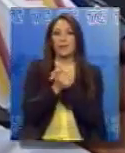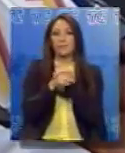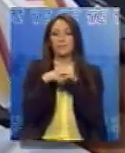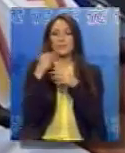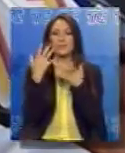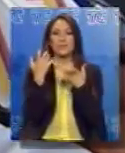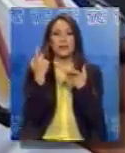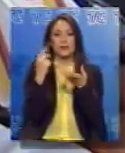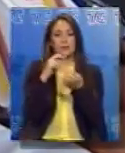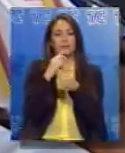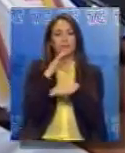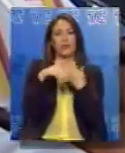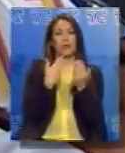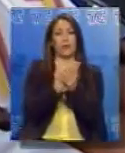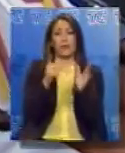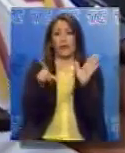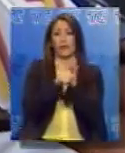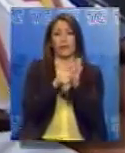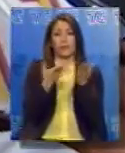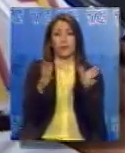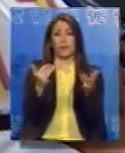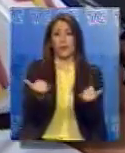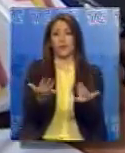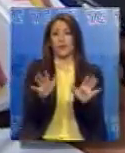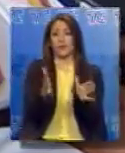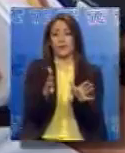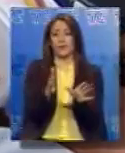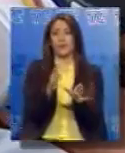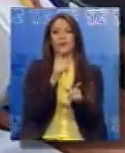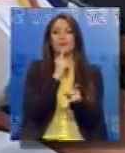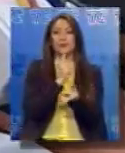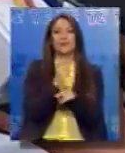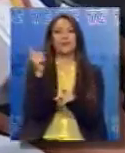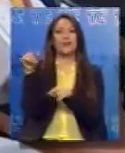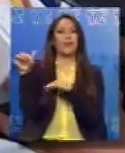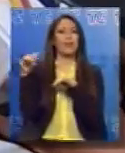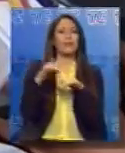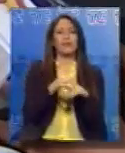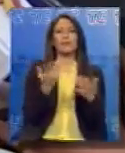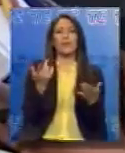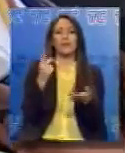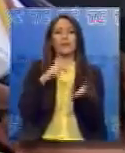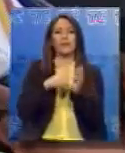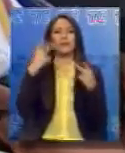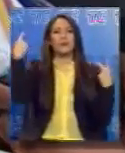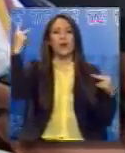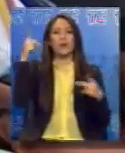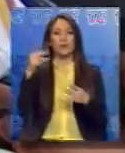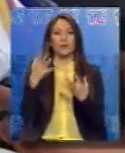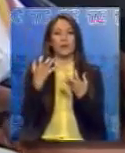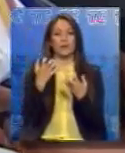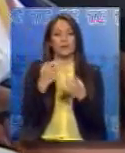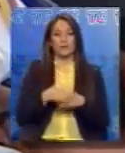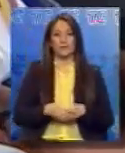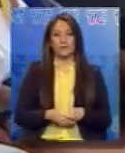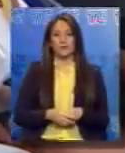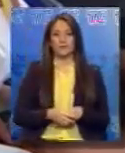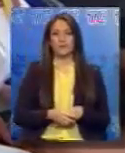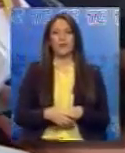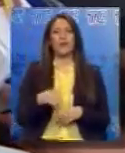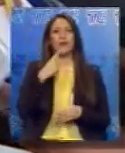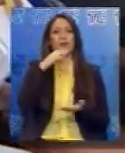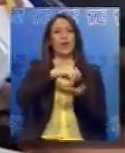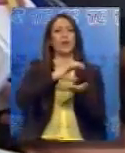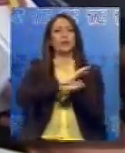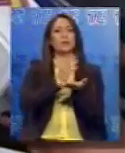tiene mareado, porque las leyes no existen en este momento. O sea, lo que viene a hacer aquí es un show político, pretendiendo pedirle a la